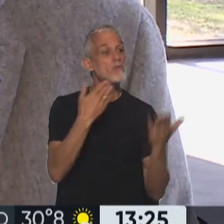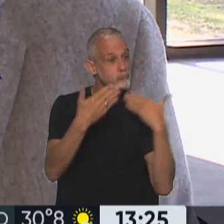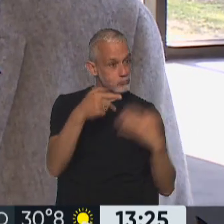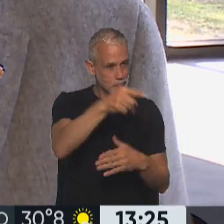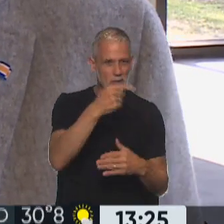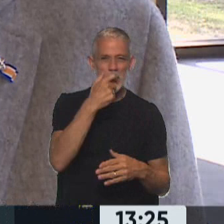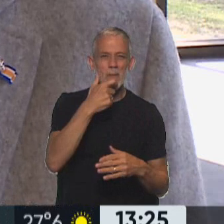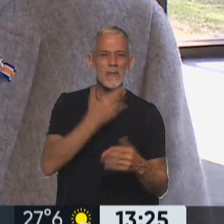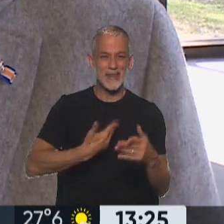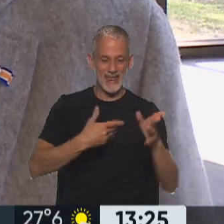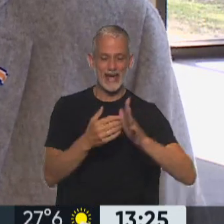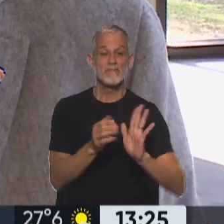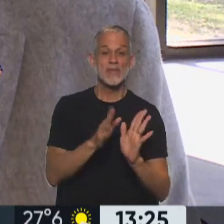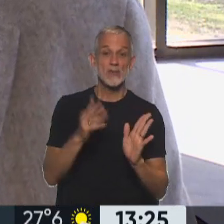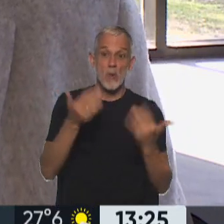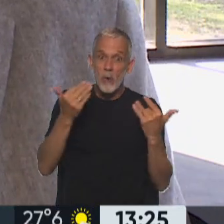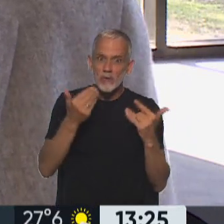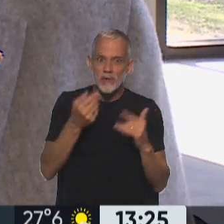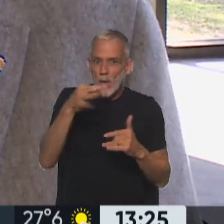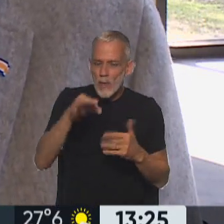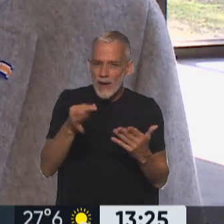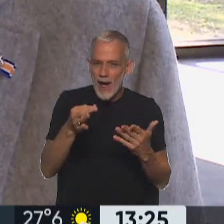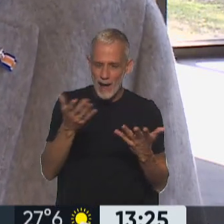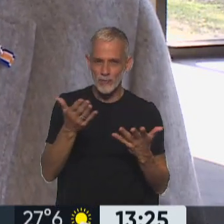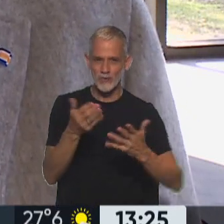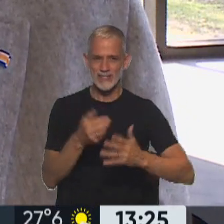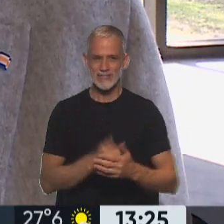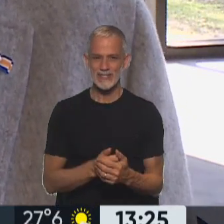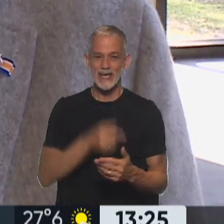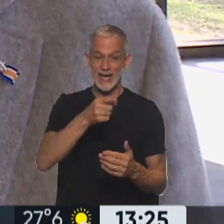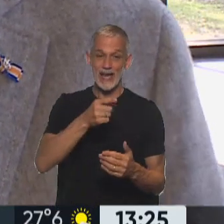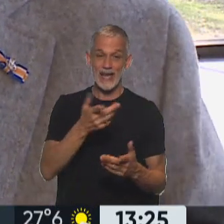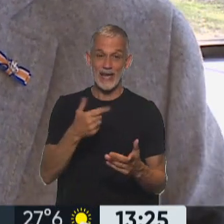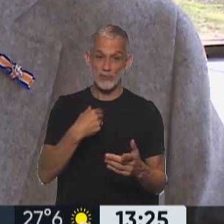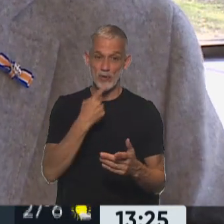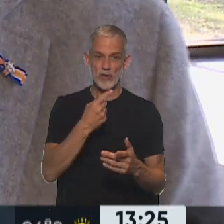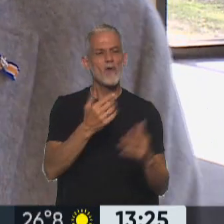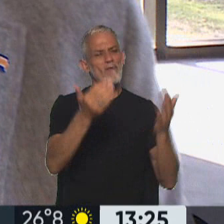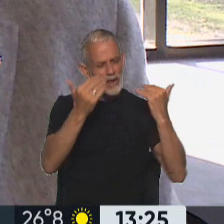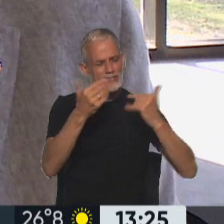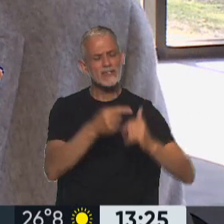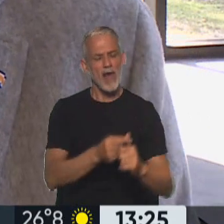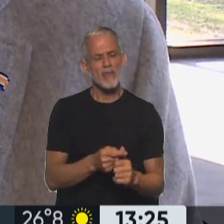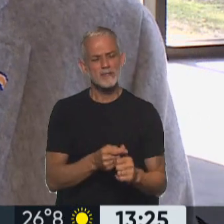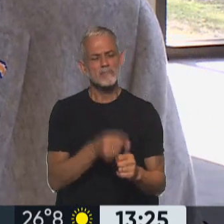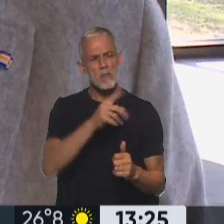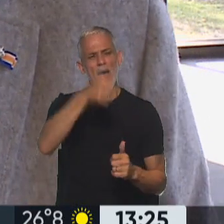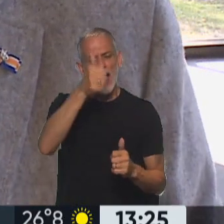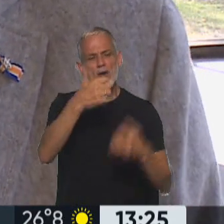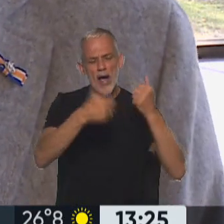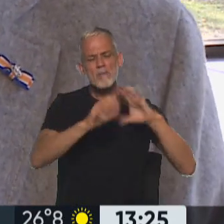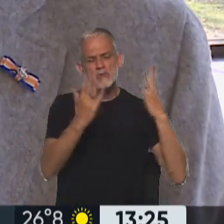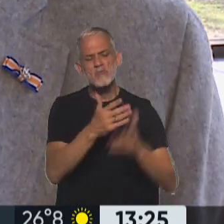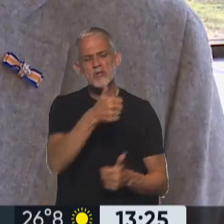con él. Es la única posibilidad. He sido él, he dicho felicidades con ganar el mundial